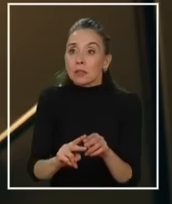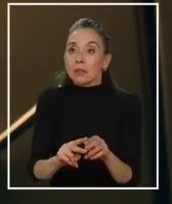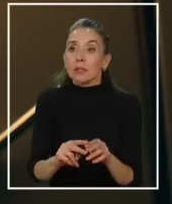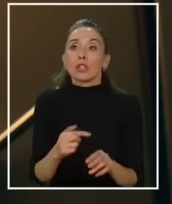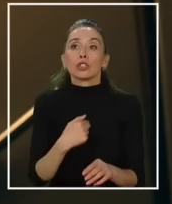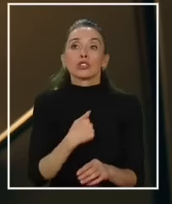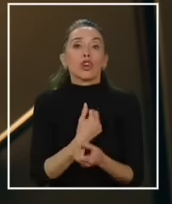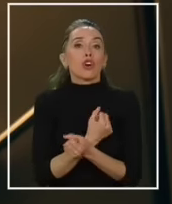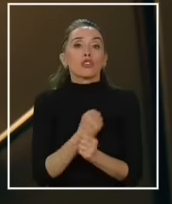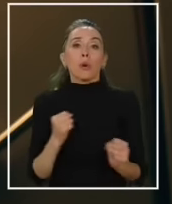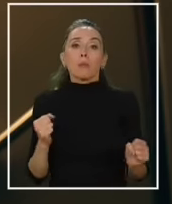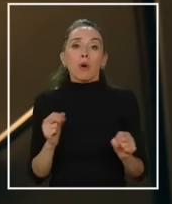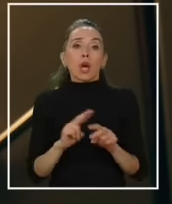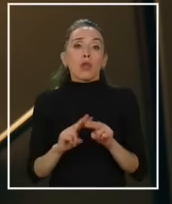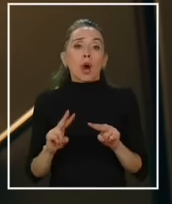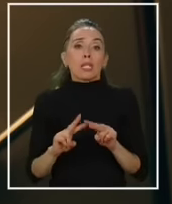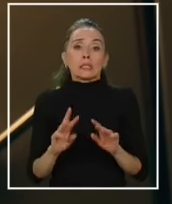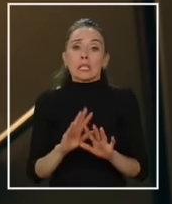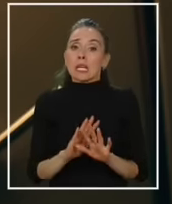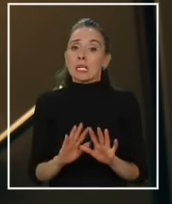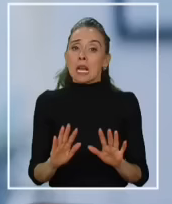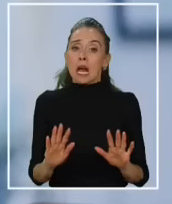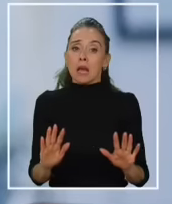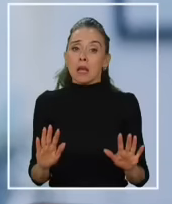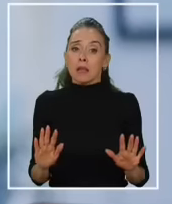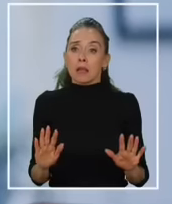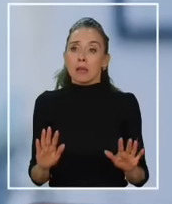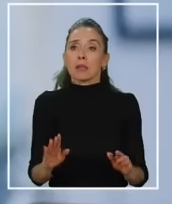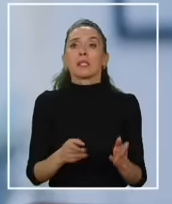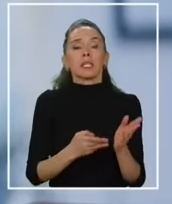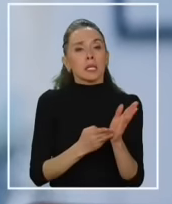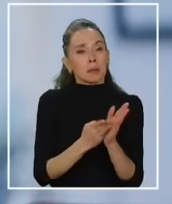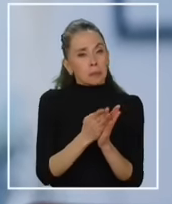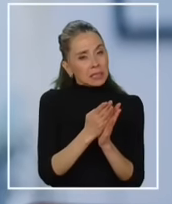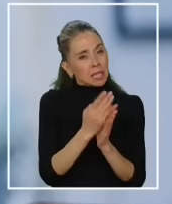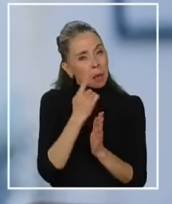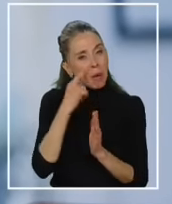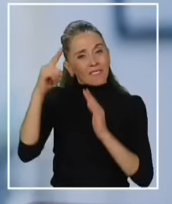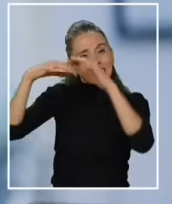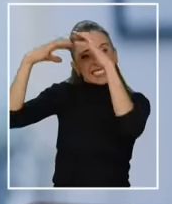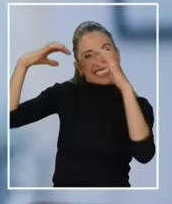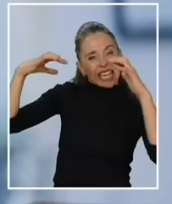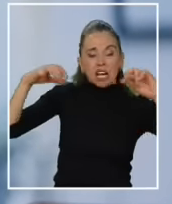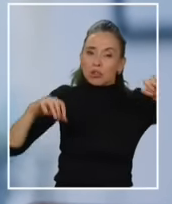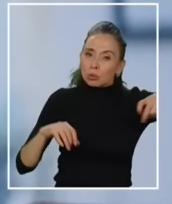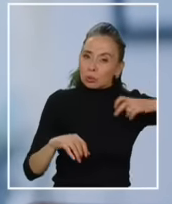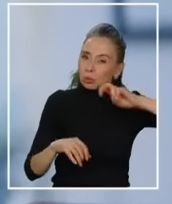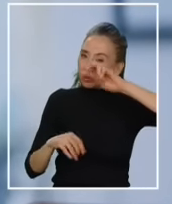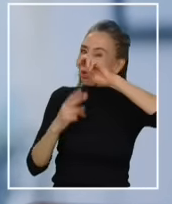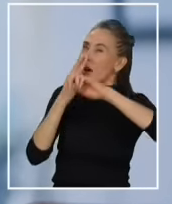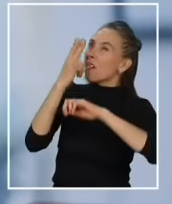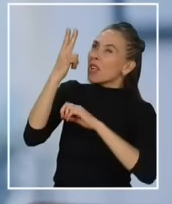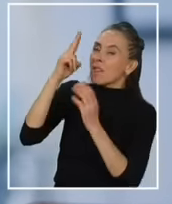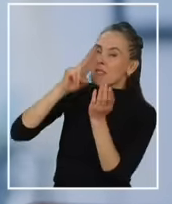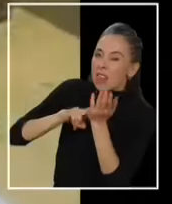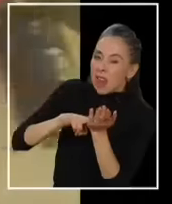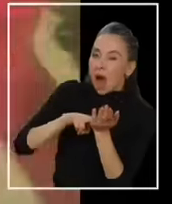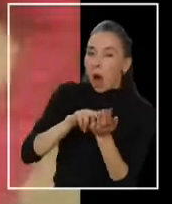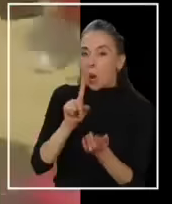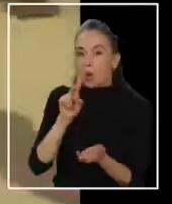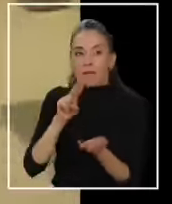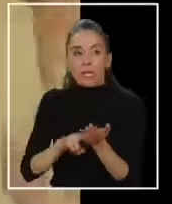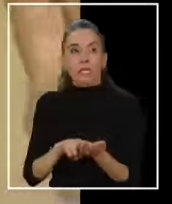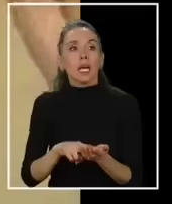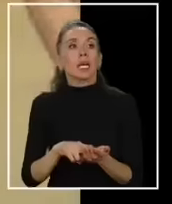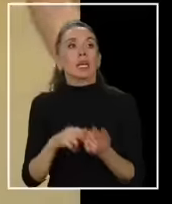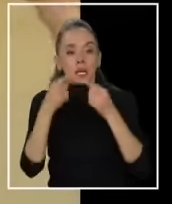Yo no puedo hacer nada. Y empezamos a subir a ver si era verdad, no era verdad. Vimos